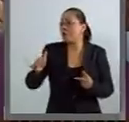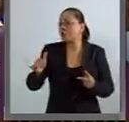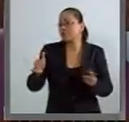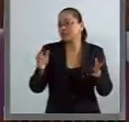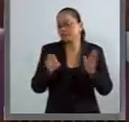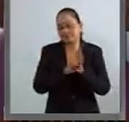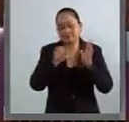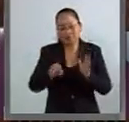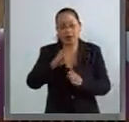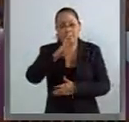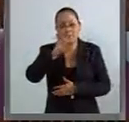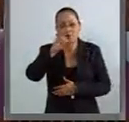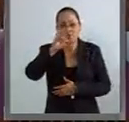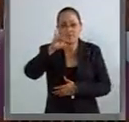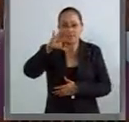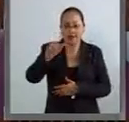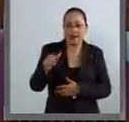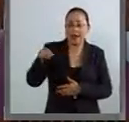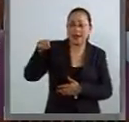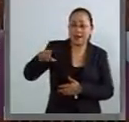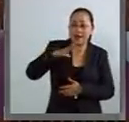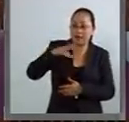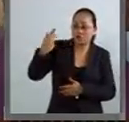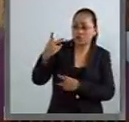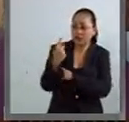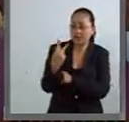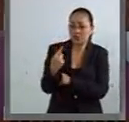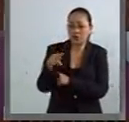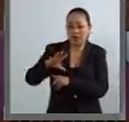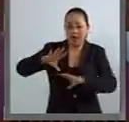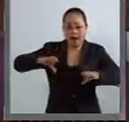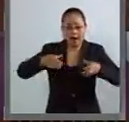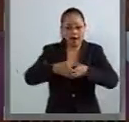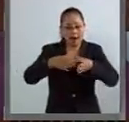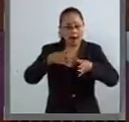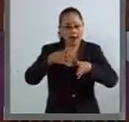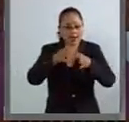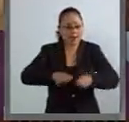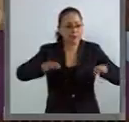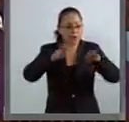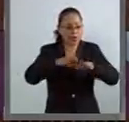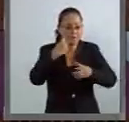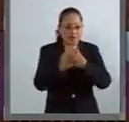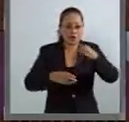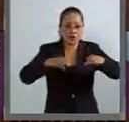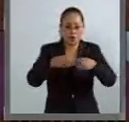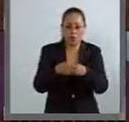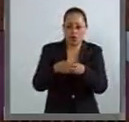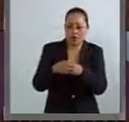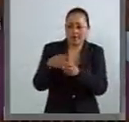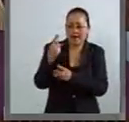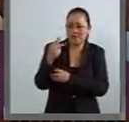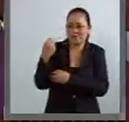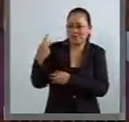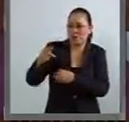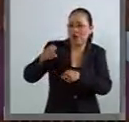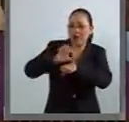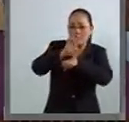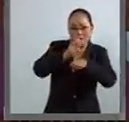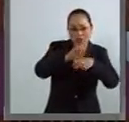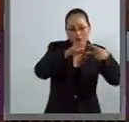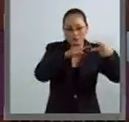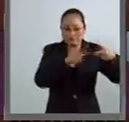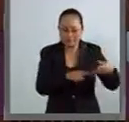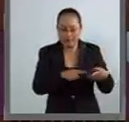en el caso de Bolivia, Bolivia Televisión abarca la información de las 2 cámaras, o la televisión legislativa de Ecuador.